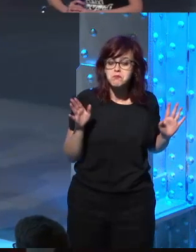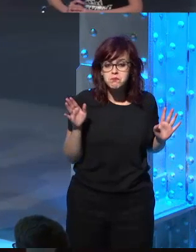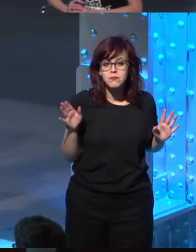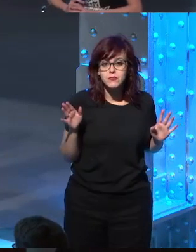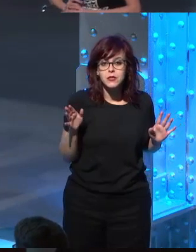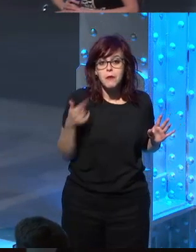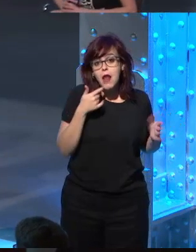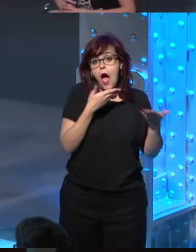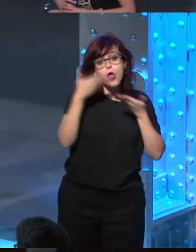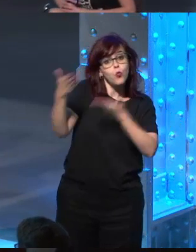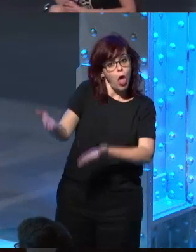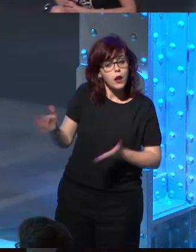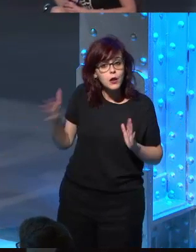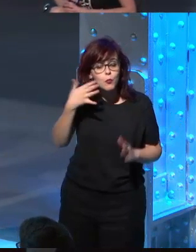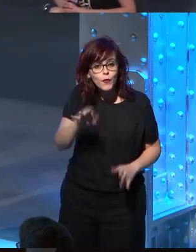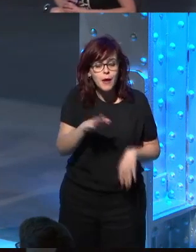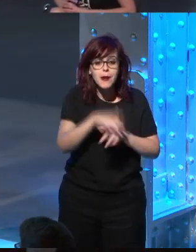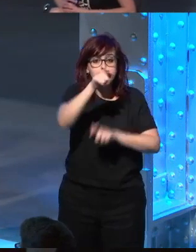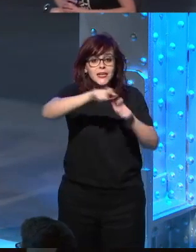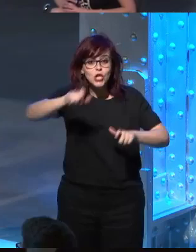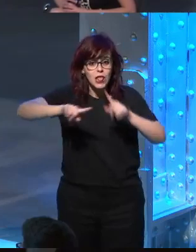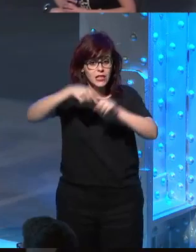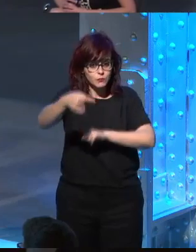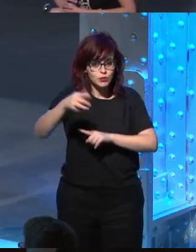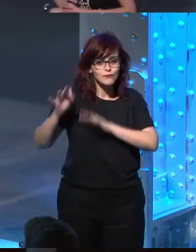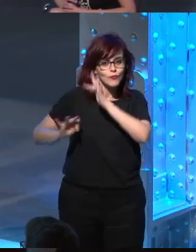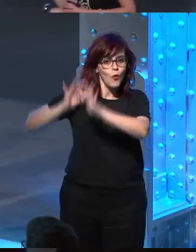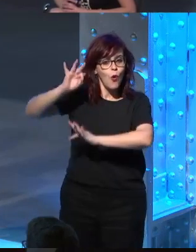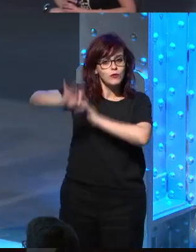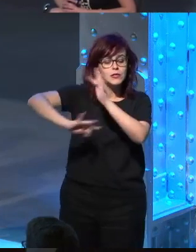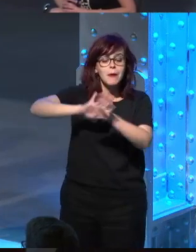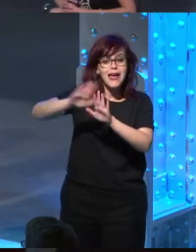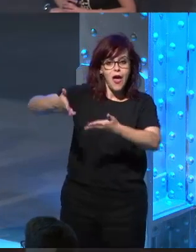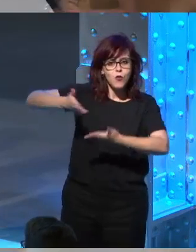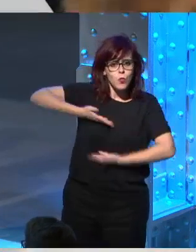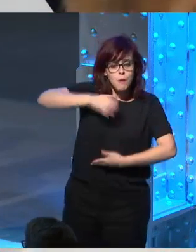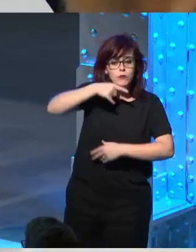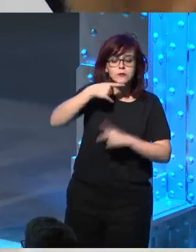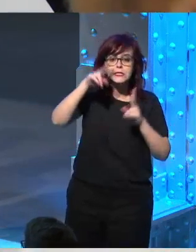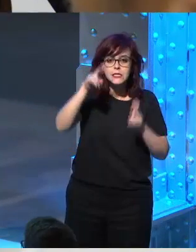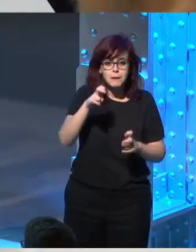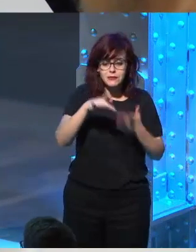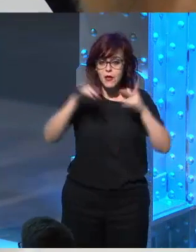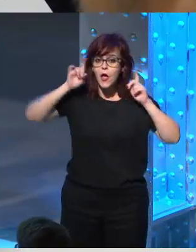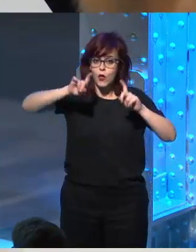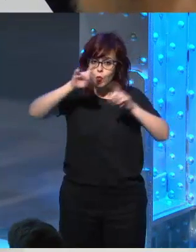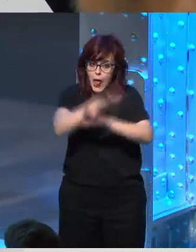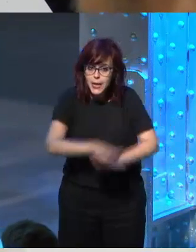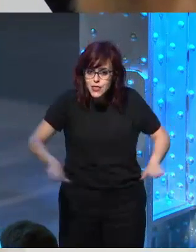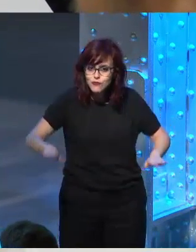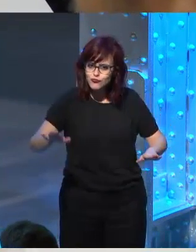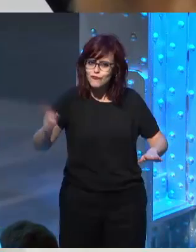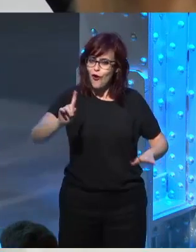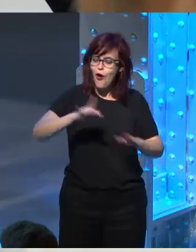También te decir, puedo ayudar. han venido más personas después a intentarnos ayudar, comprender, porque usted más que educar a niños nos educa a nosotros, a